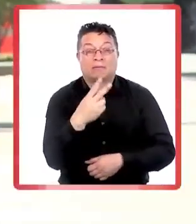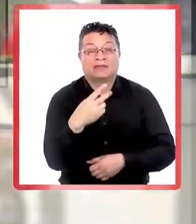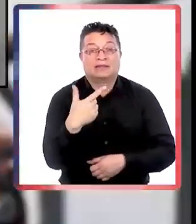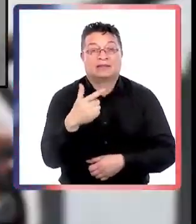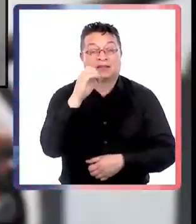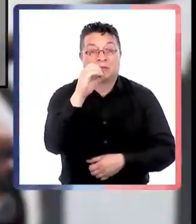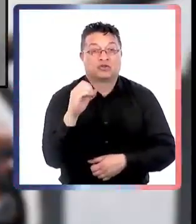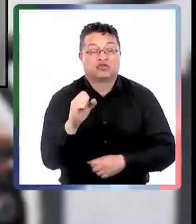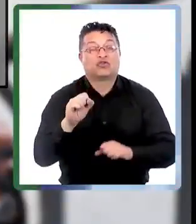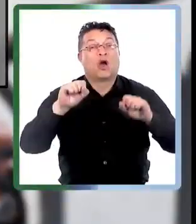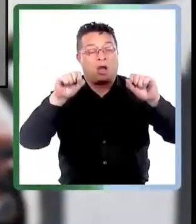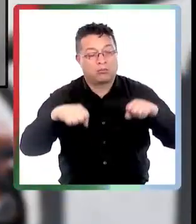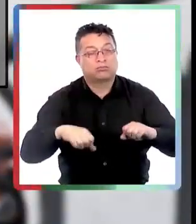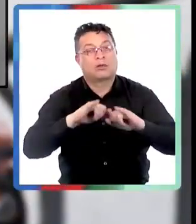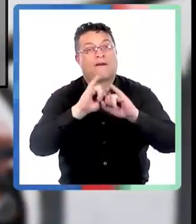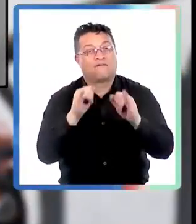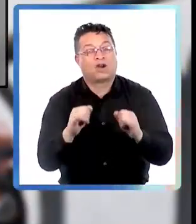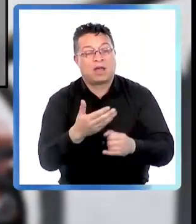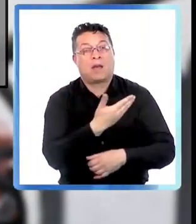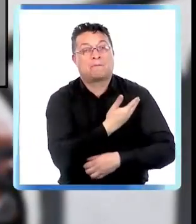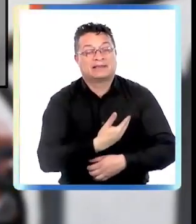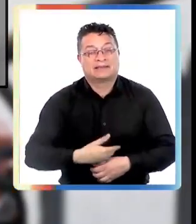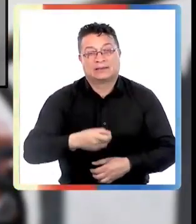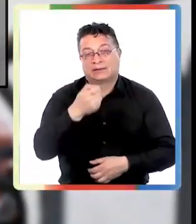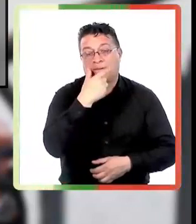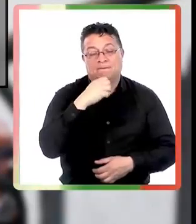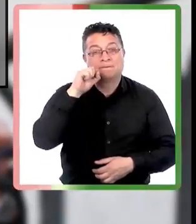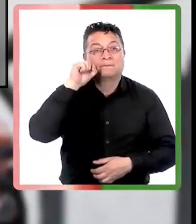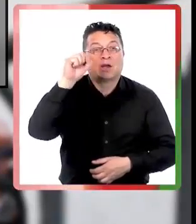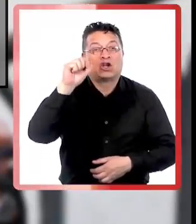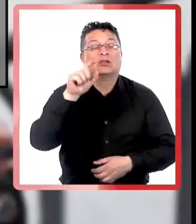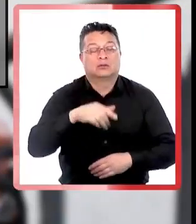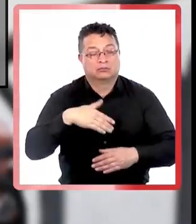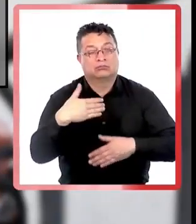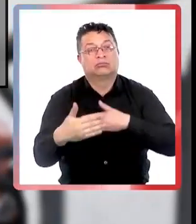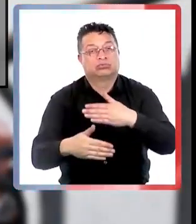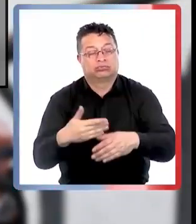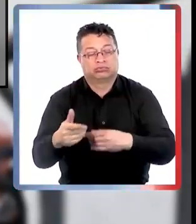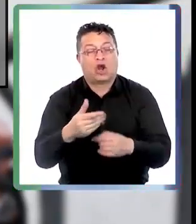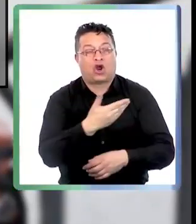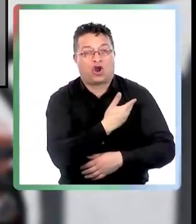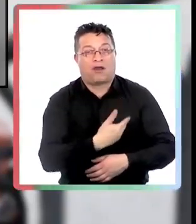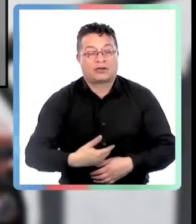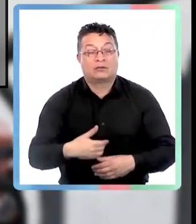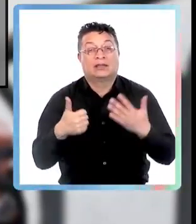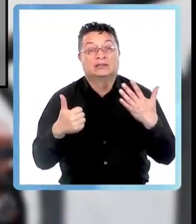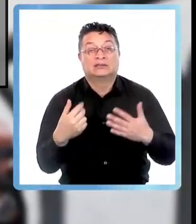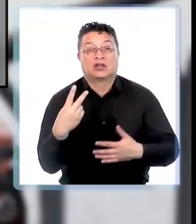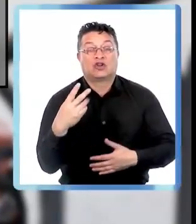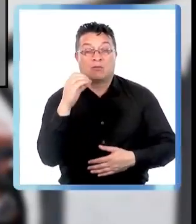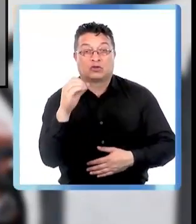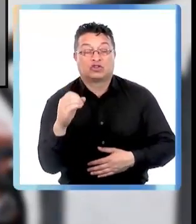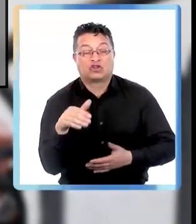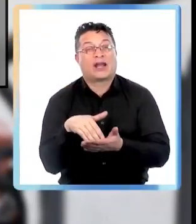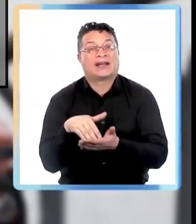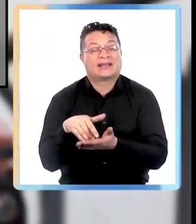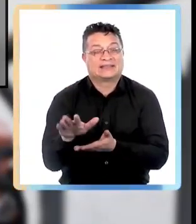año. El 27% aprueba la forma en que el presidente Gabriel Boric está llevando adelante su gobierno y